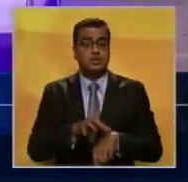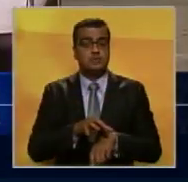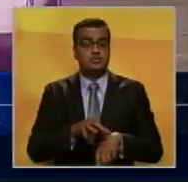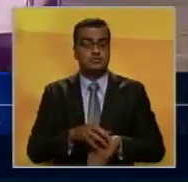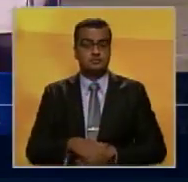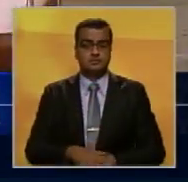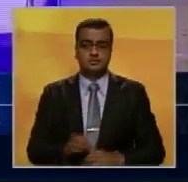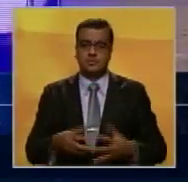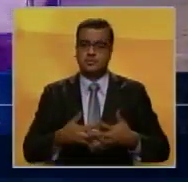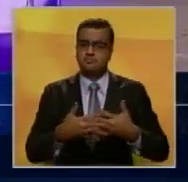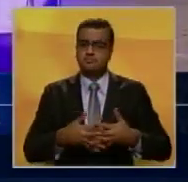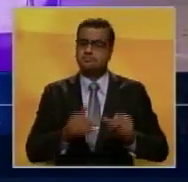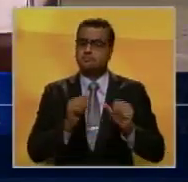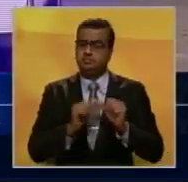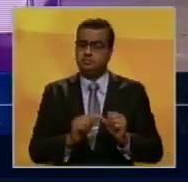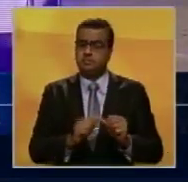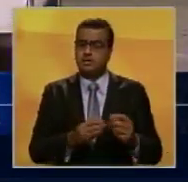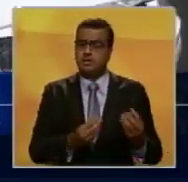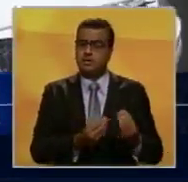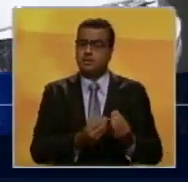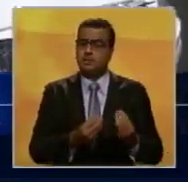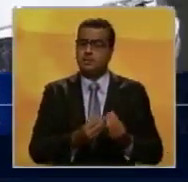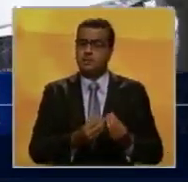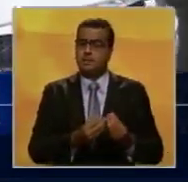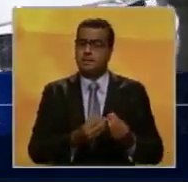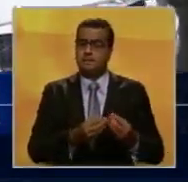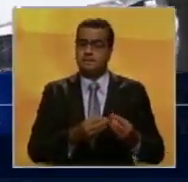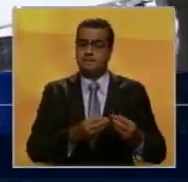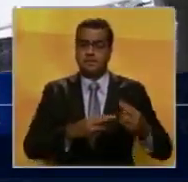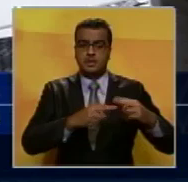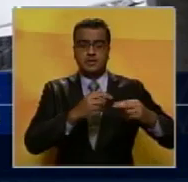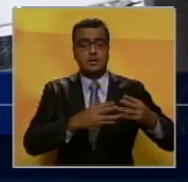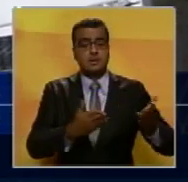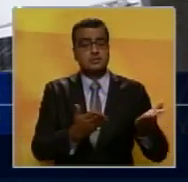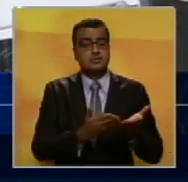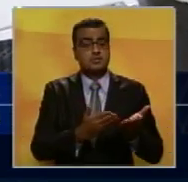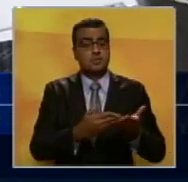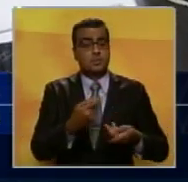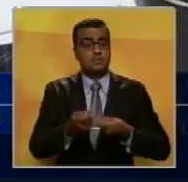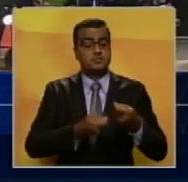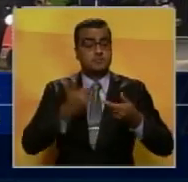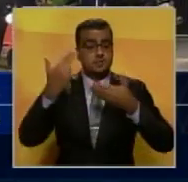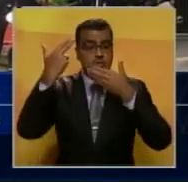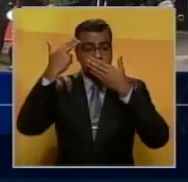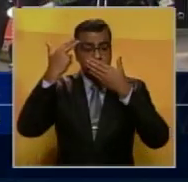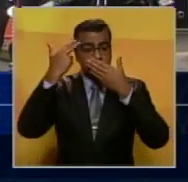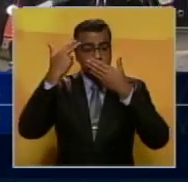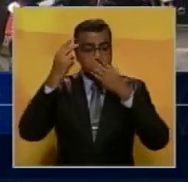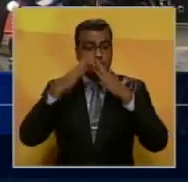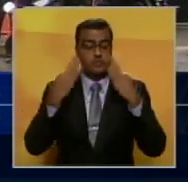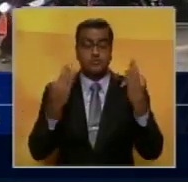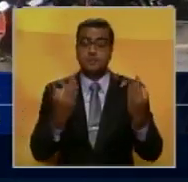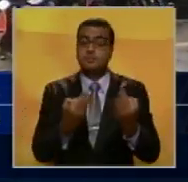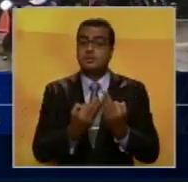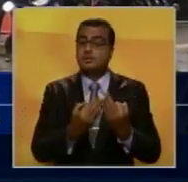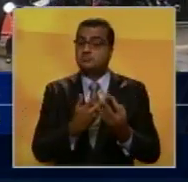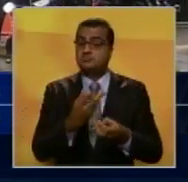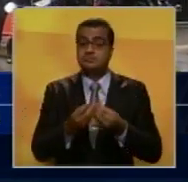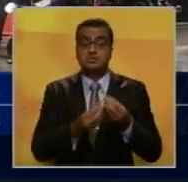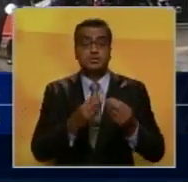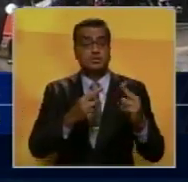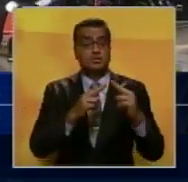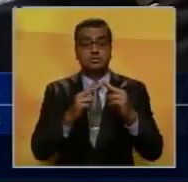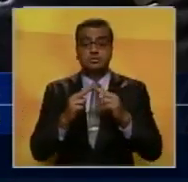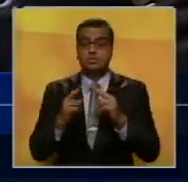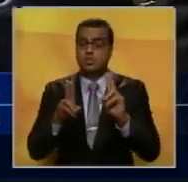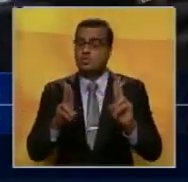Los empresarios mantenían una compañía de arquitectura en el centro comercial donde fueron secuestrados y los familiares no hicieron